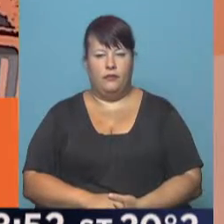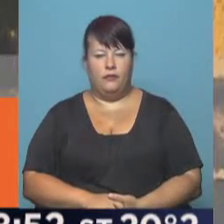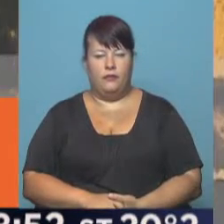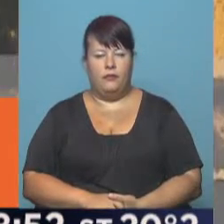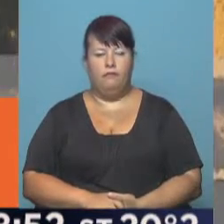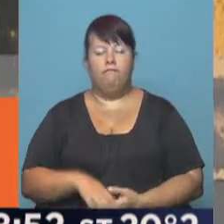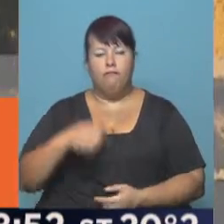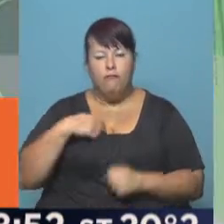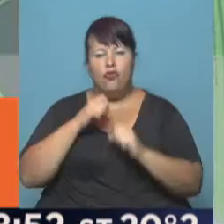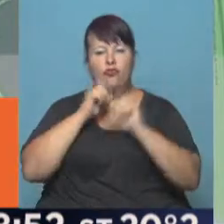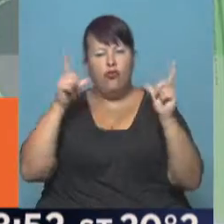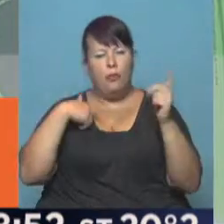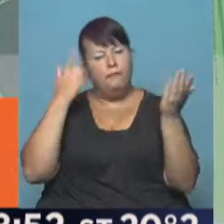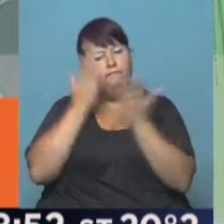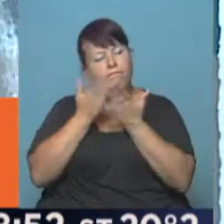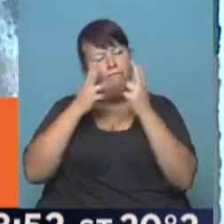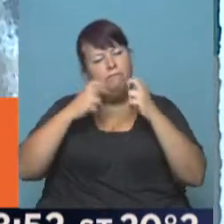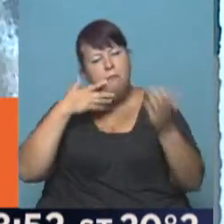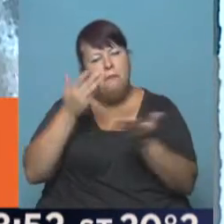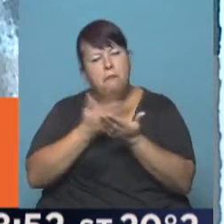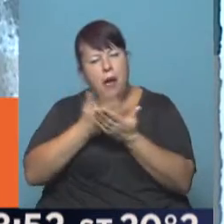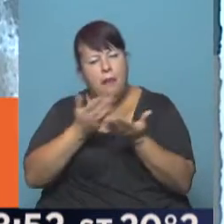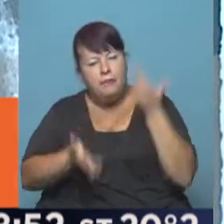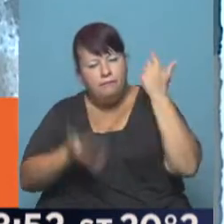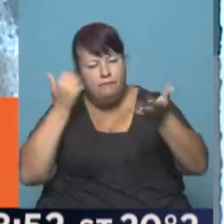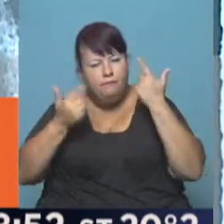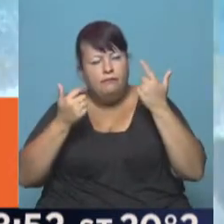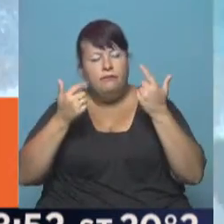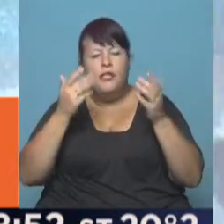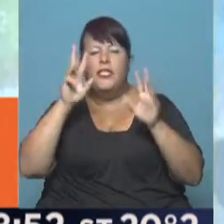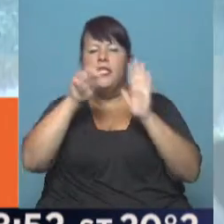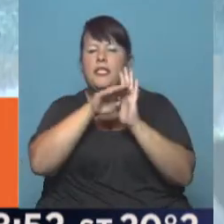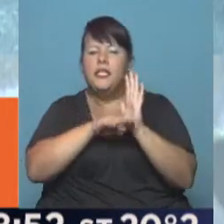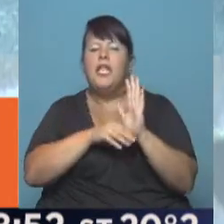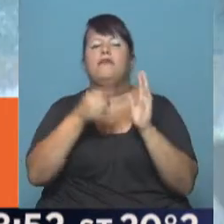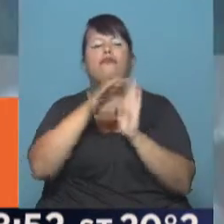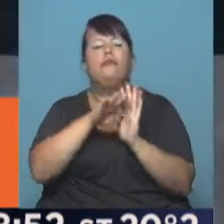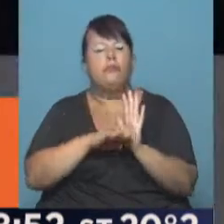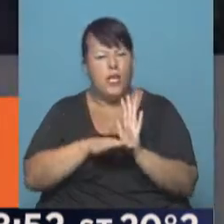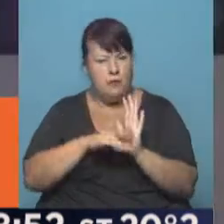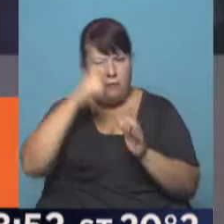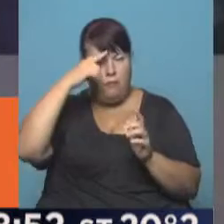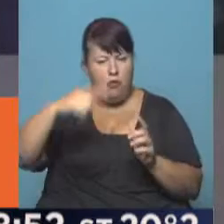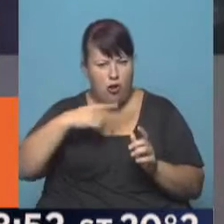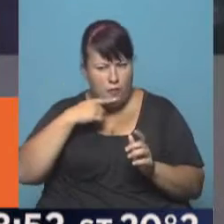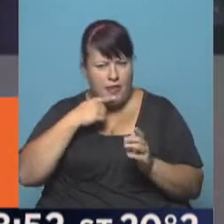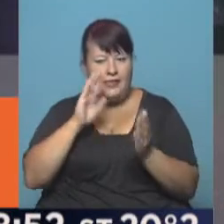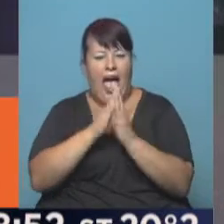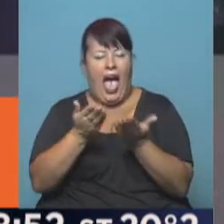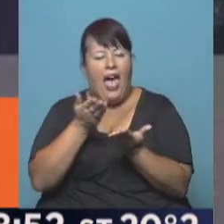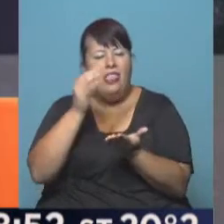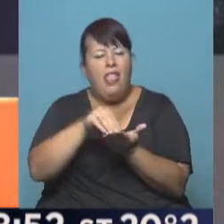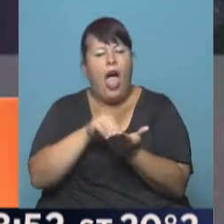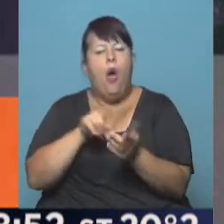Lo que más nos sorprendió analizando estos documentos desclasificados fue la agenda, una agenda mensual, donde se